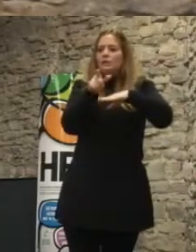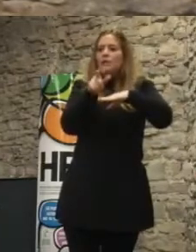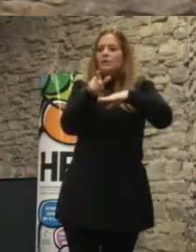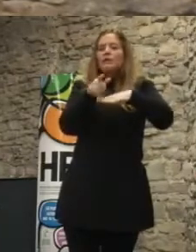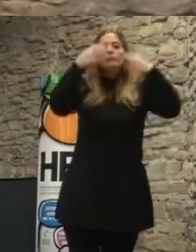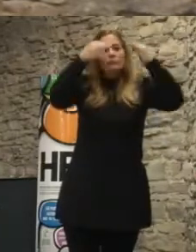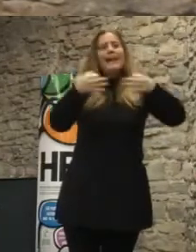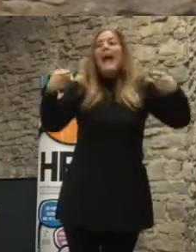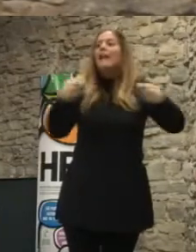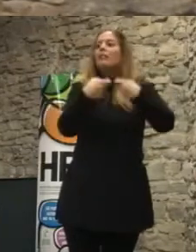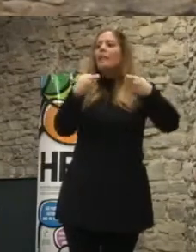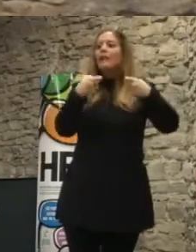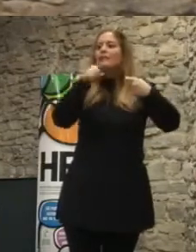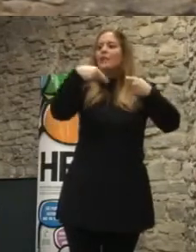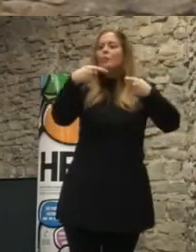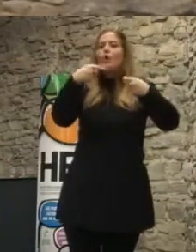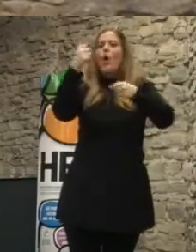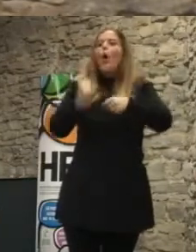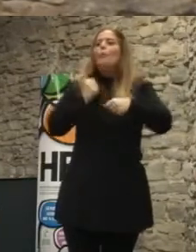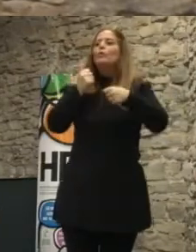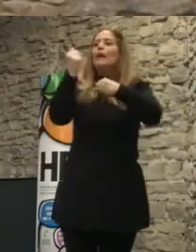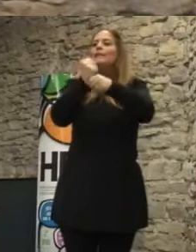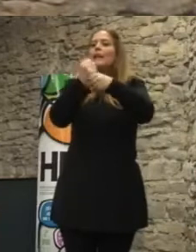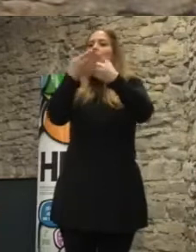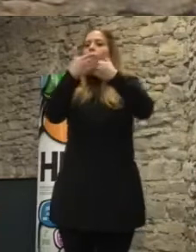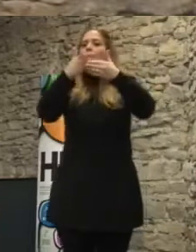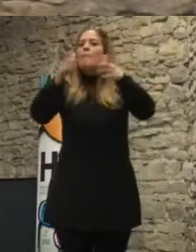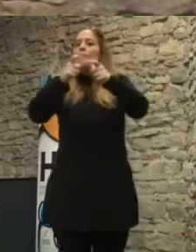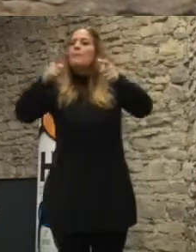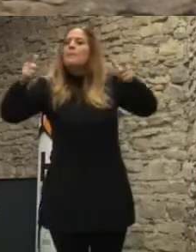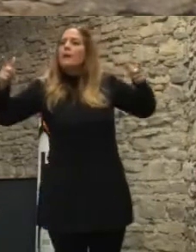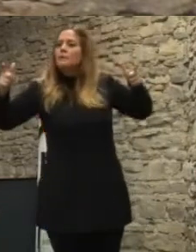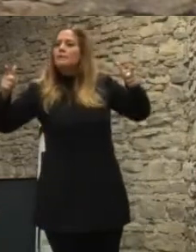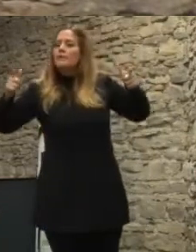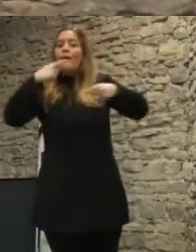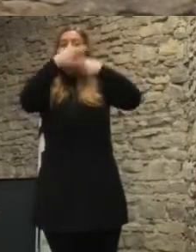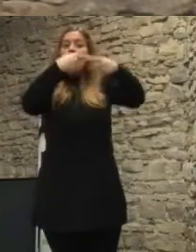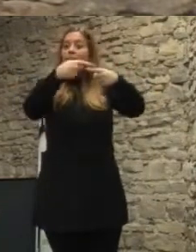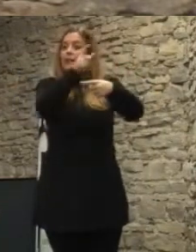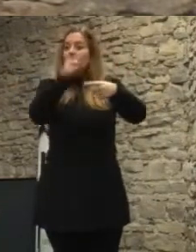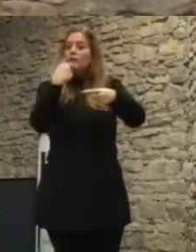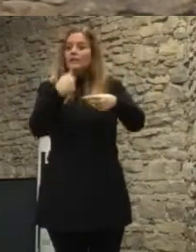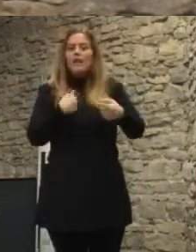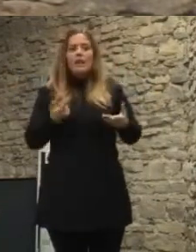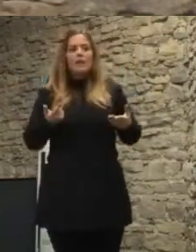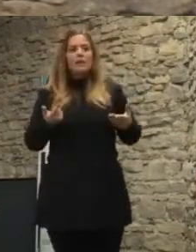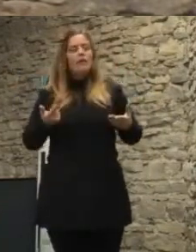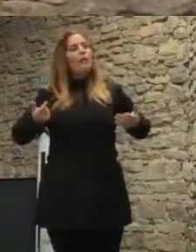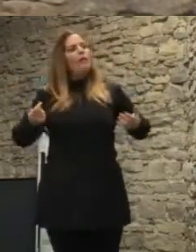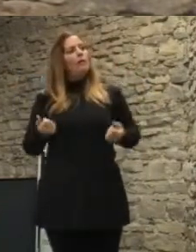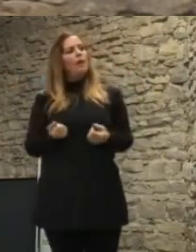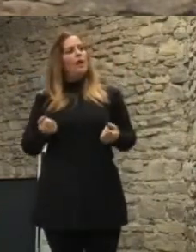se abren otras oportunidades de trabajo, ¿no? Gente, familias que te dicen,